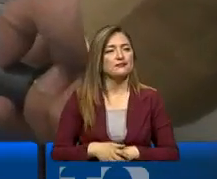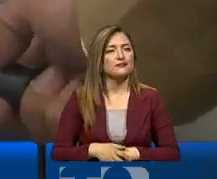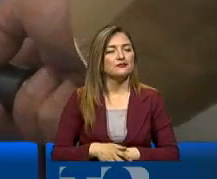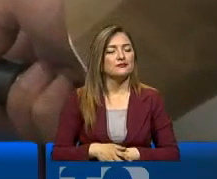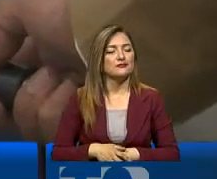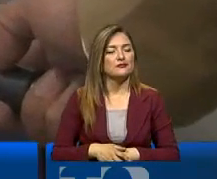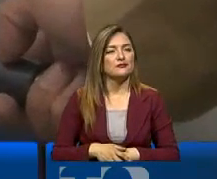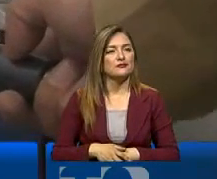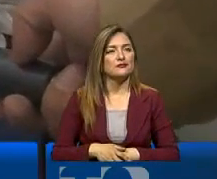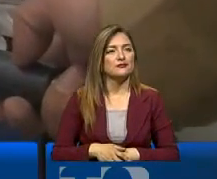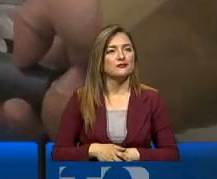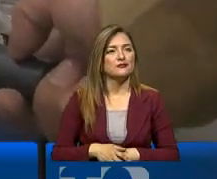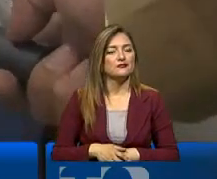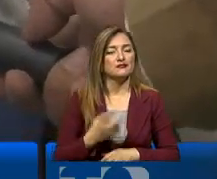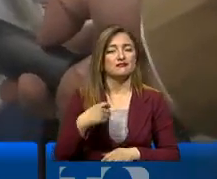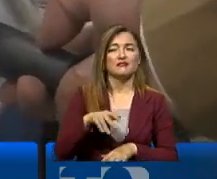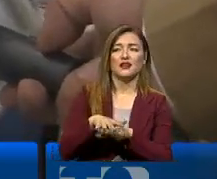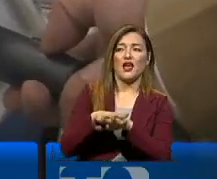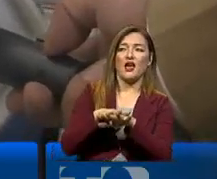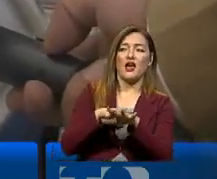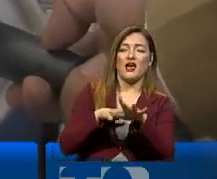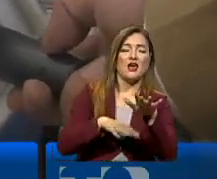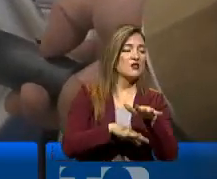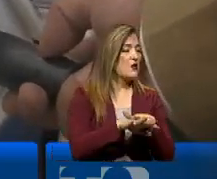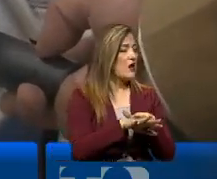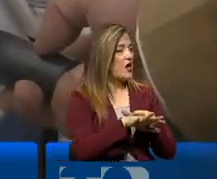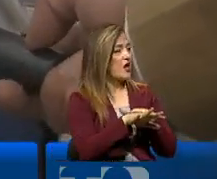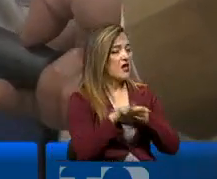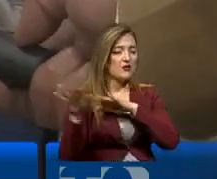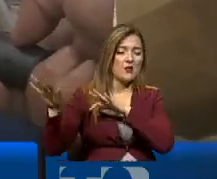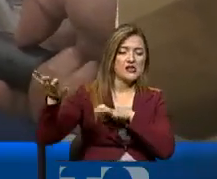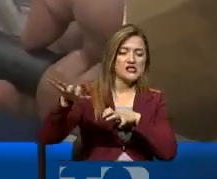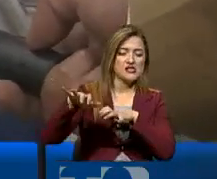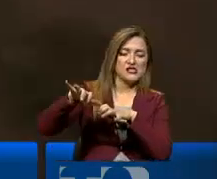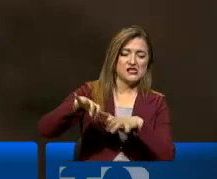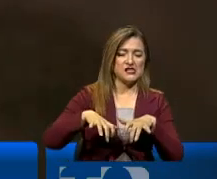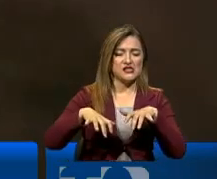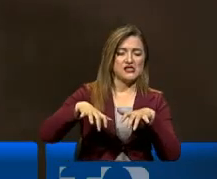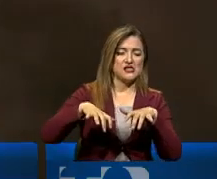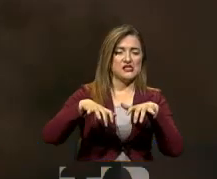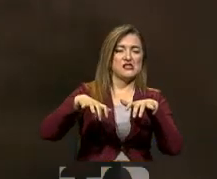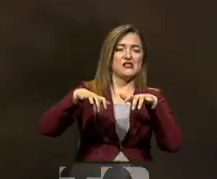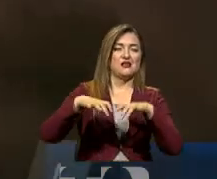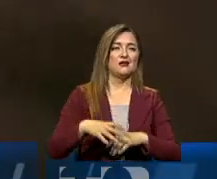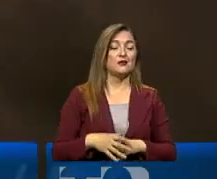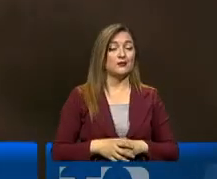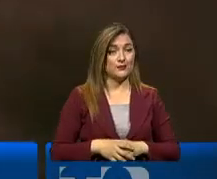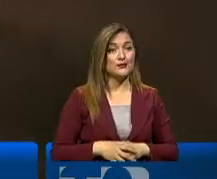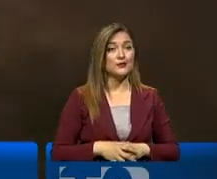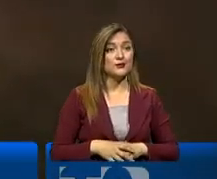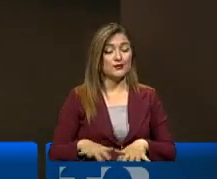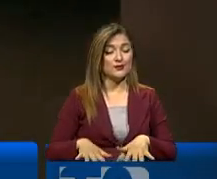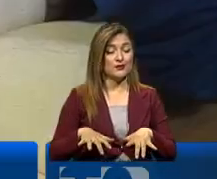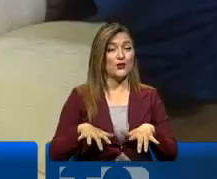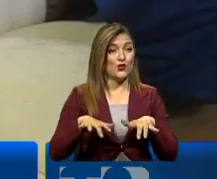toda la empresa a ver como lento como si fuera una lava todo eso lo que se movía hasta que producto del lodo que